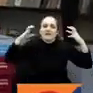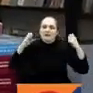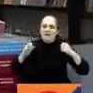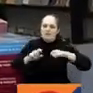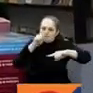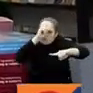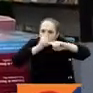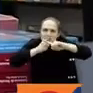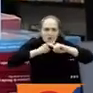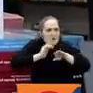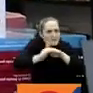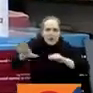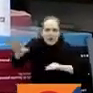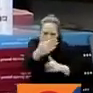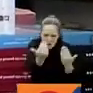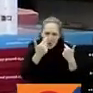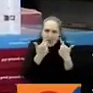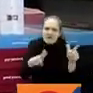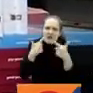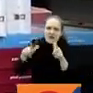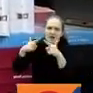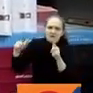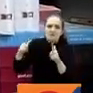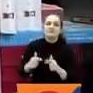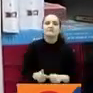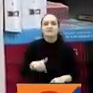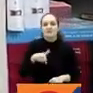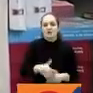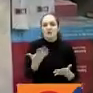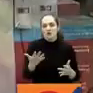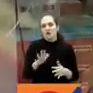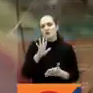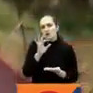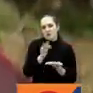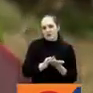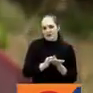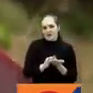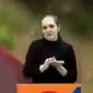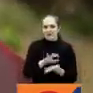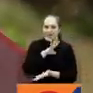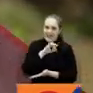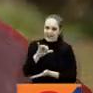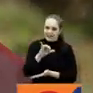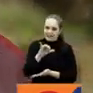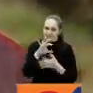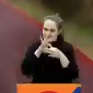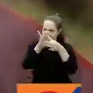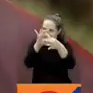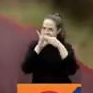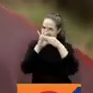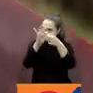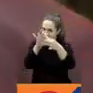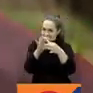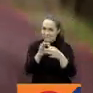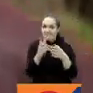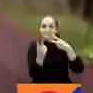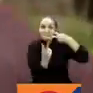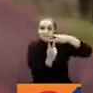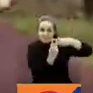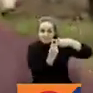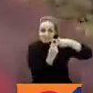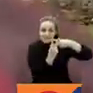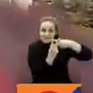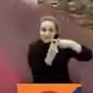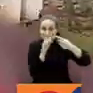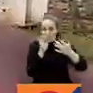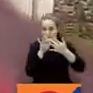supuesto, desarrollo de estas y más noticias desde la capital del Valle, porque me conecto con Cali. Los queremos leer, numeral me conecto con Cali,